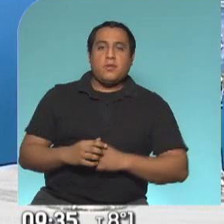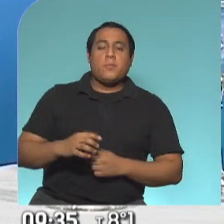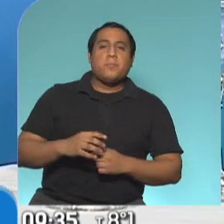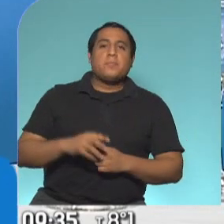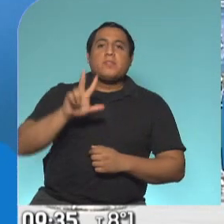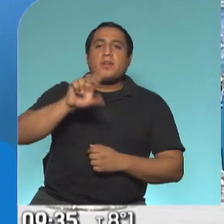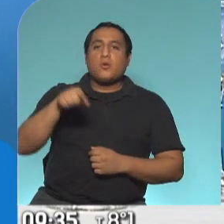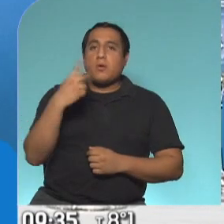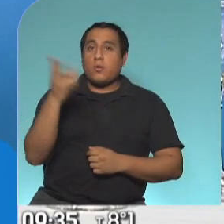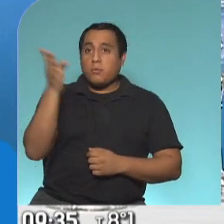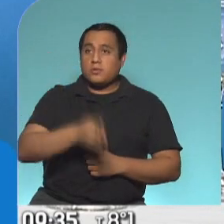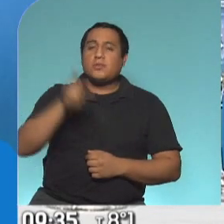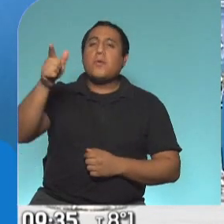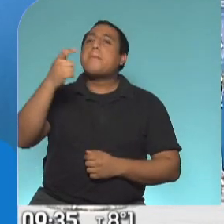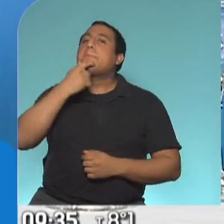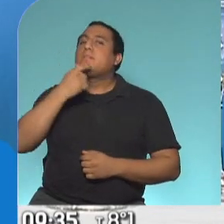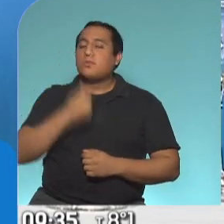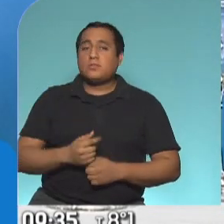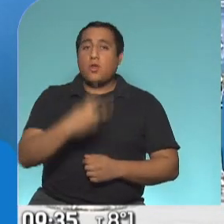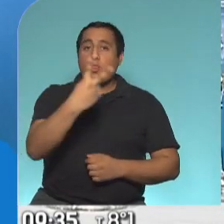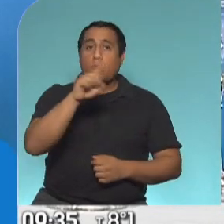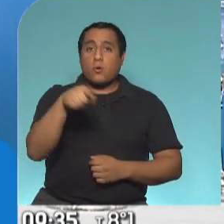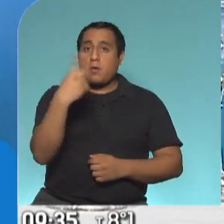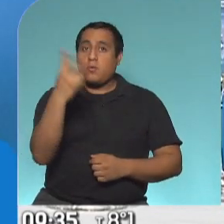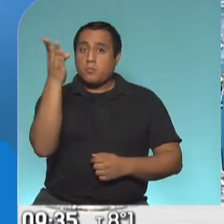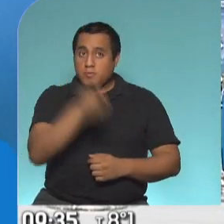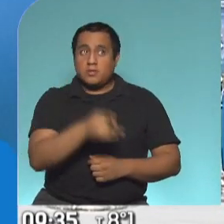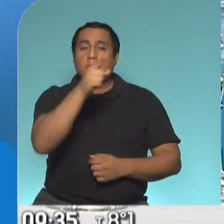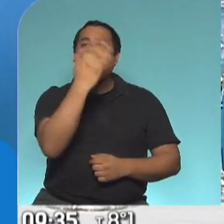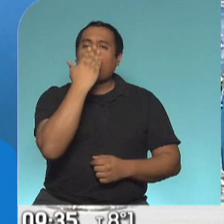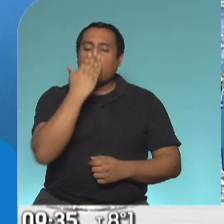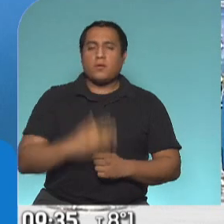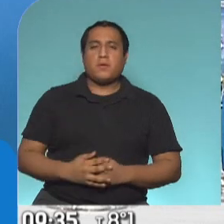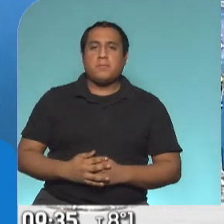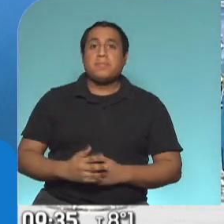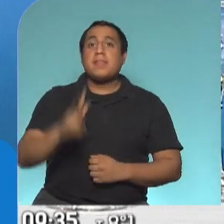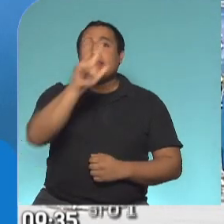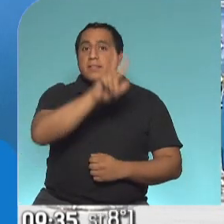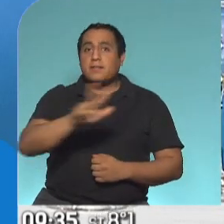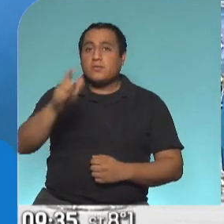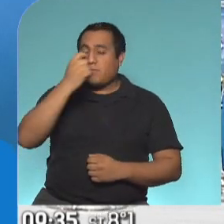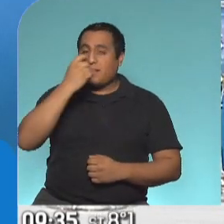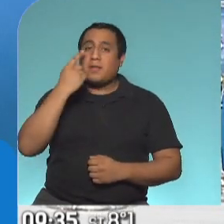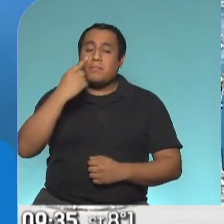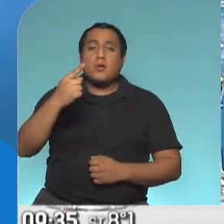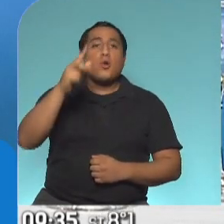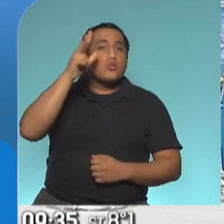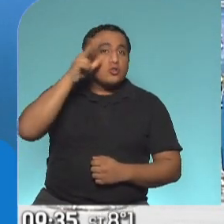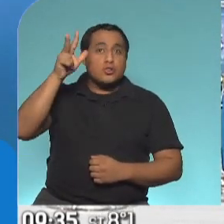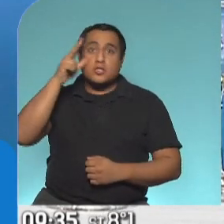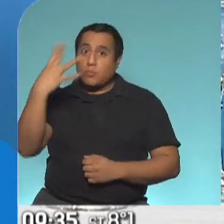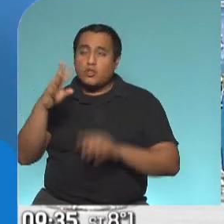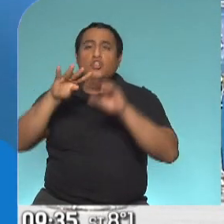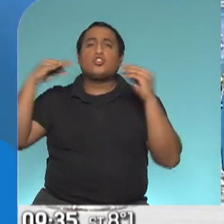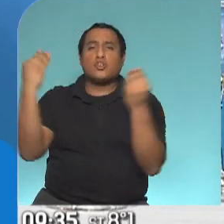32 % en mendoza y el 22 por ciento en córdoba 320 1884 son los